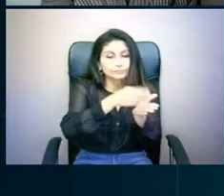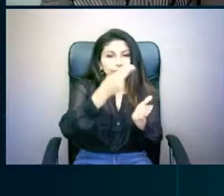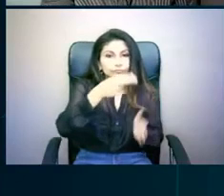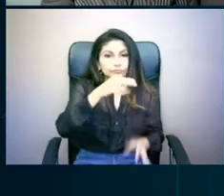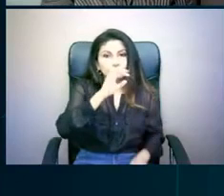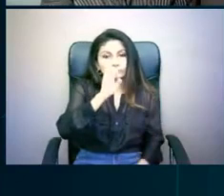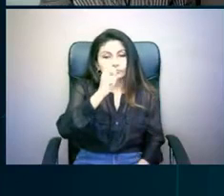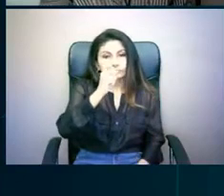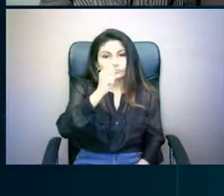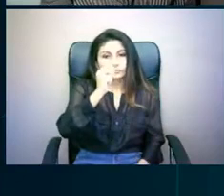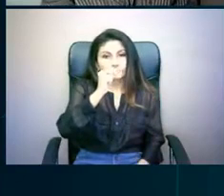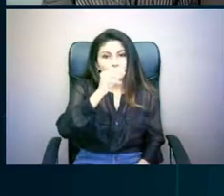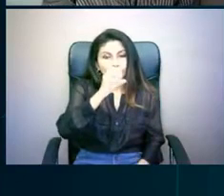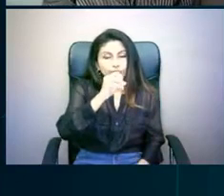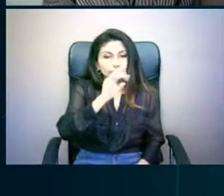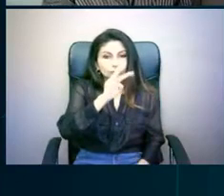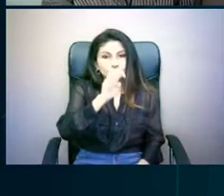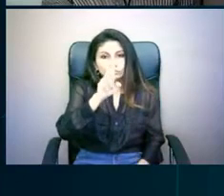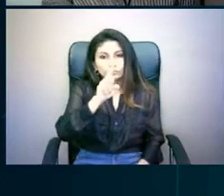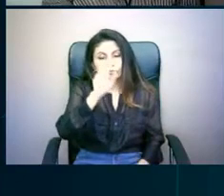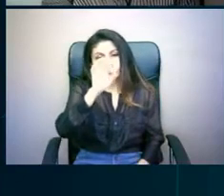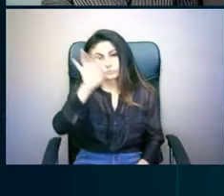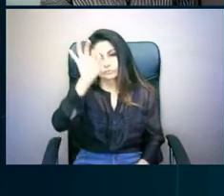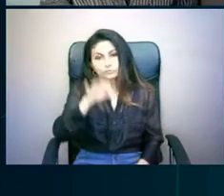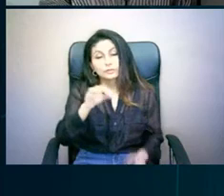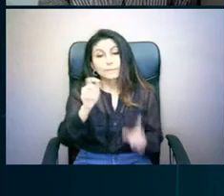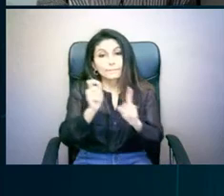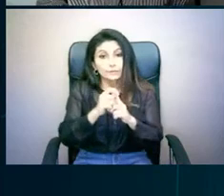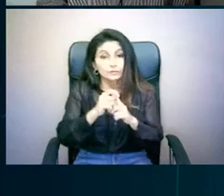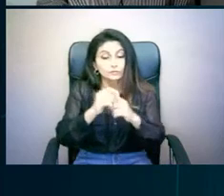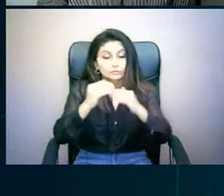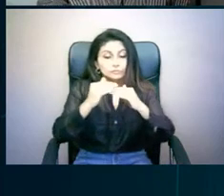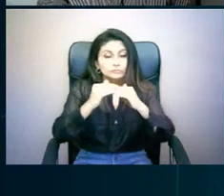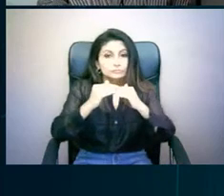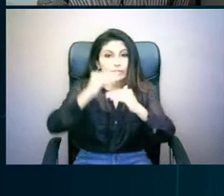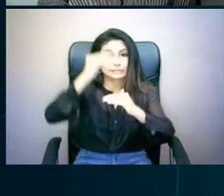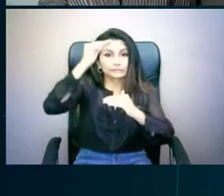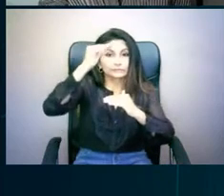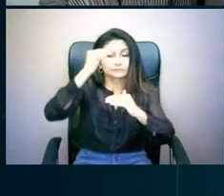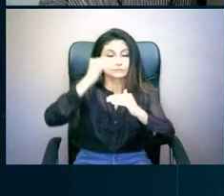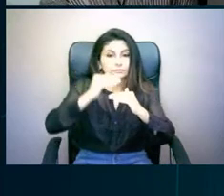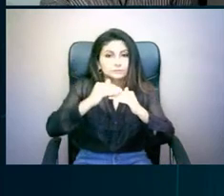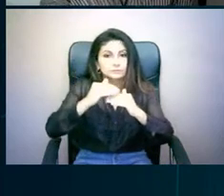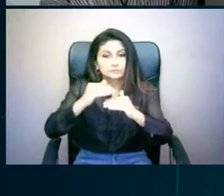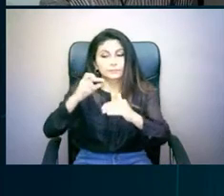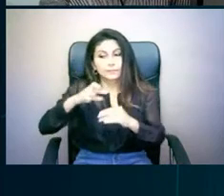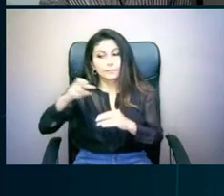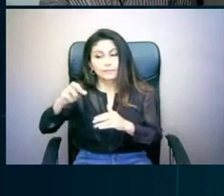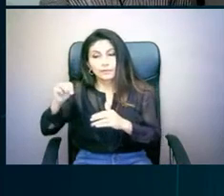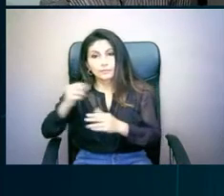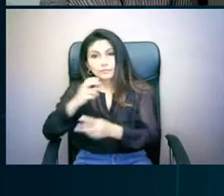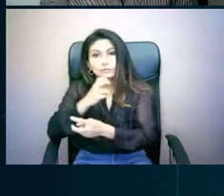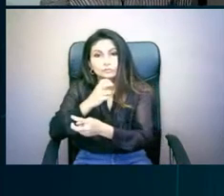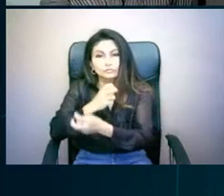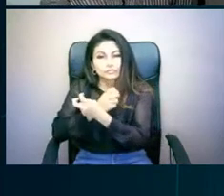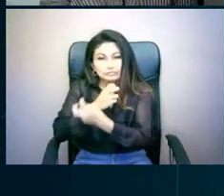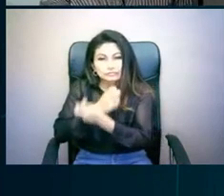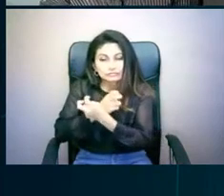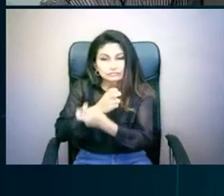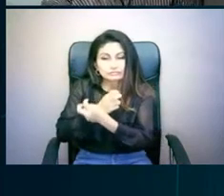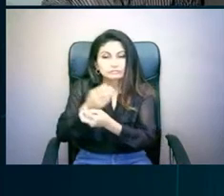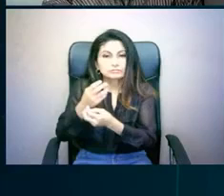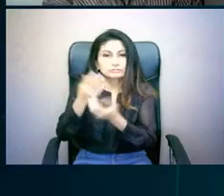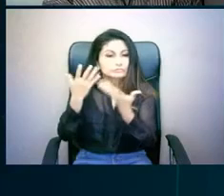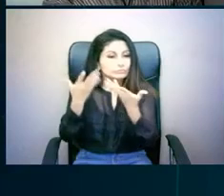hexano, sin embargo, todavía se encontraba por encima de las concentraciones tóxicas de las que buscábamos